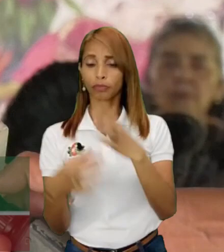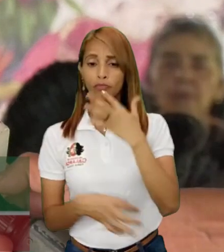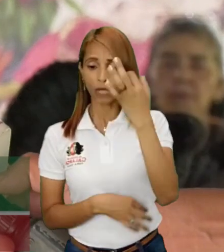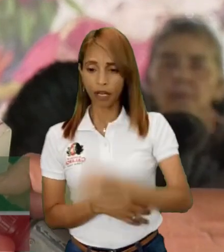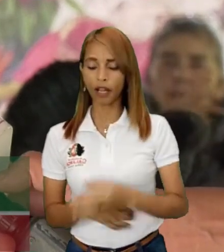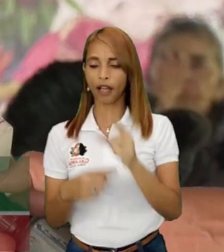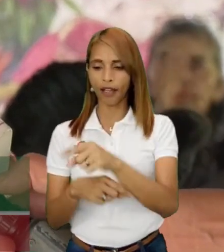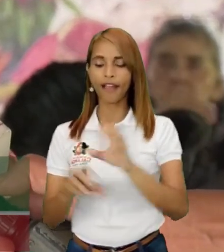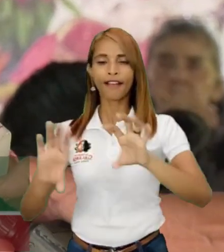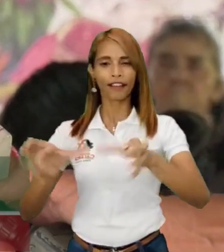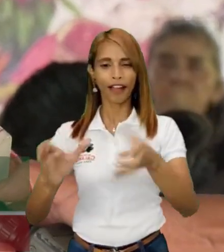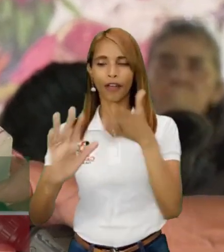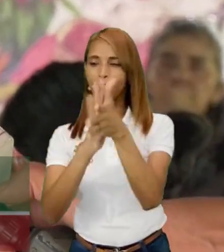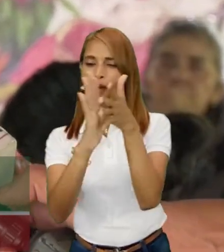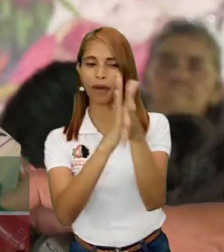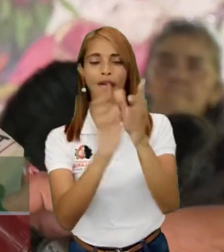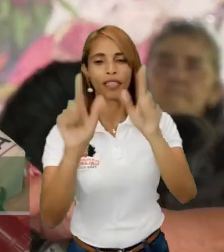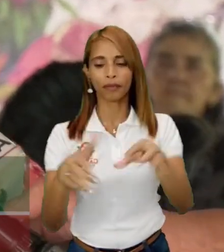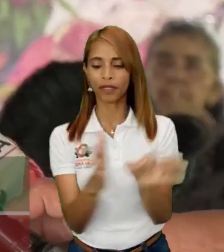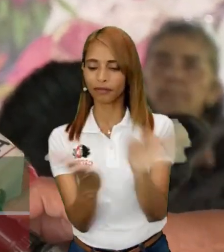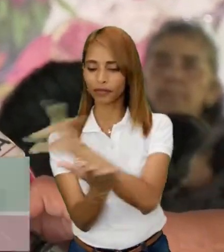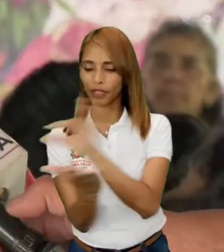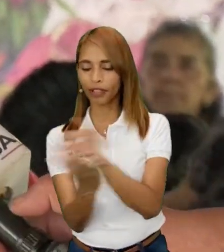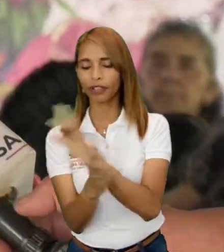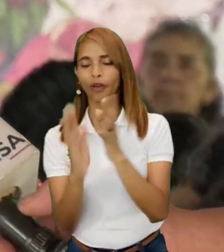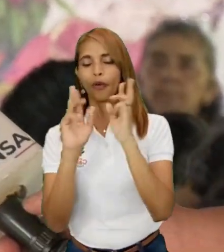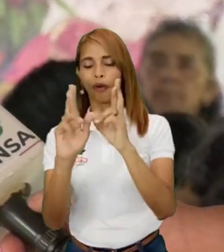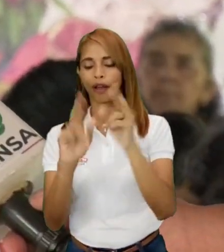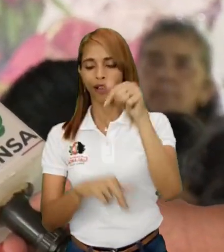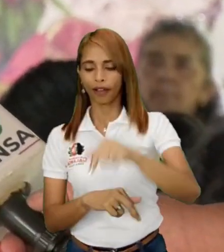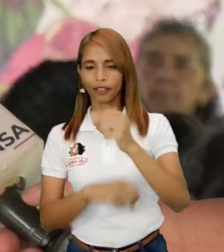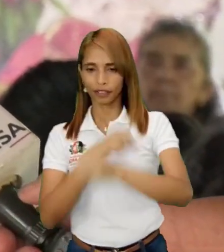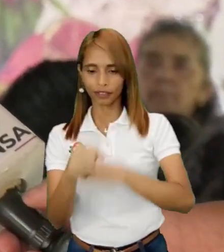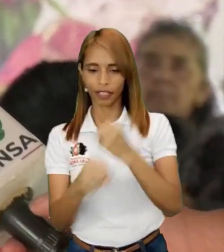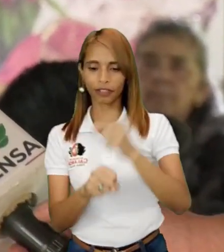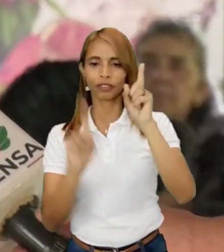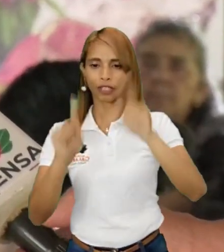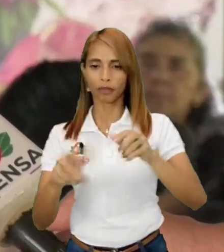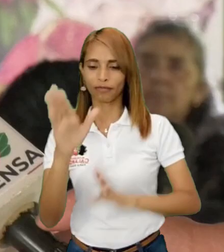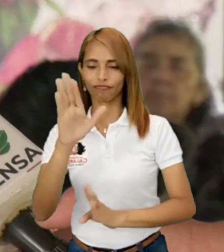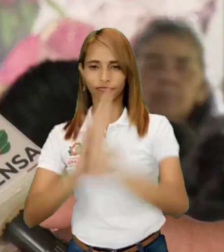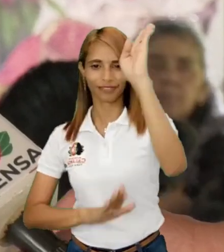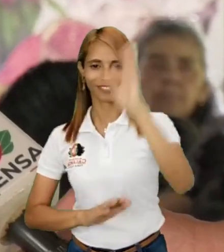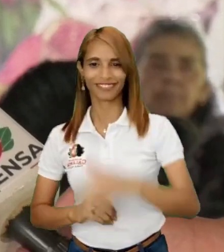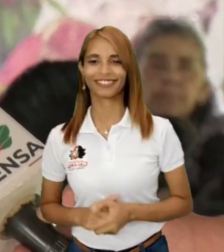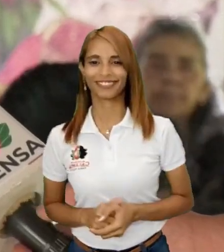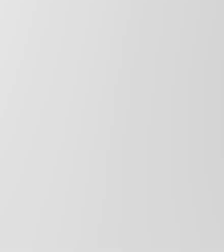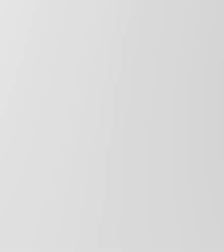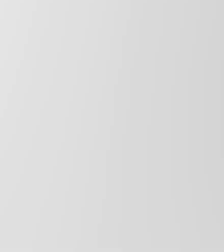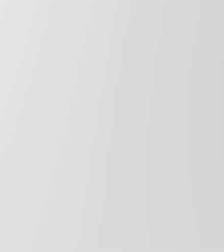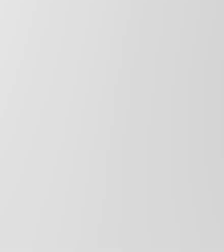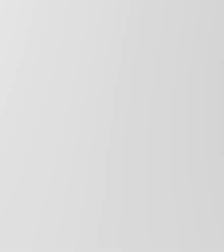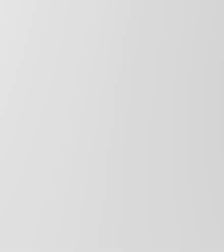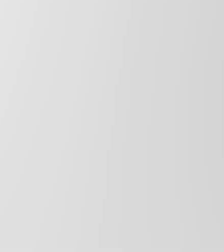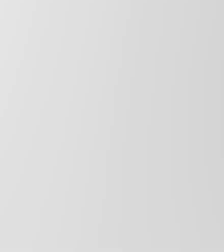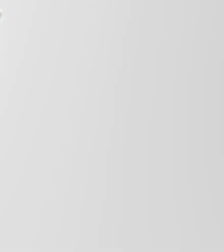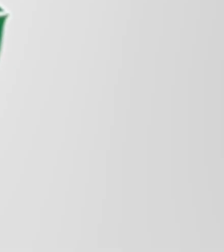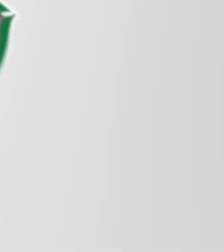gobierno es la verdad hacemos el programa de radio hacemos la revista Esperamos que este año no se nos vaya a